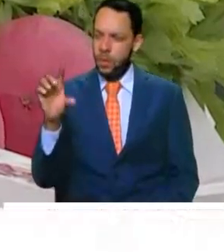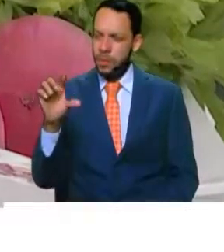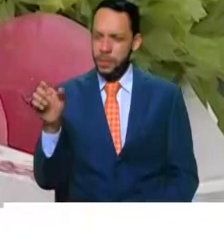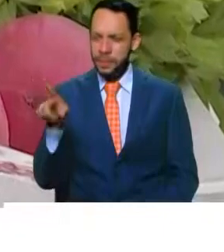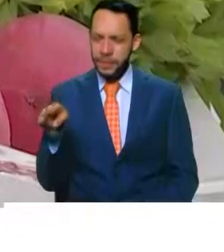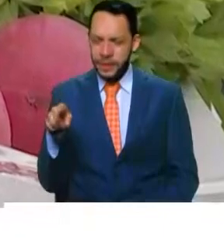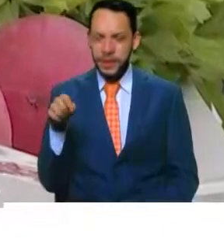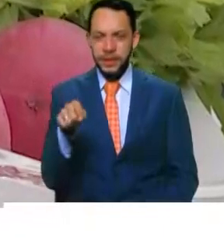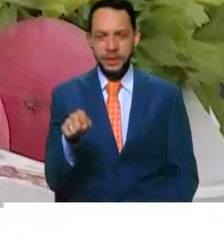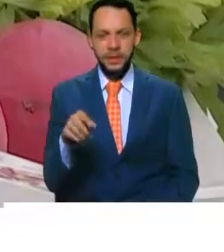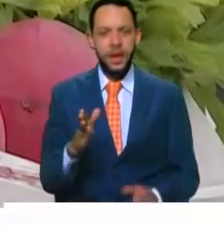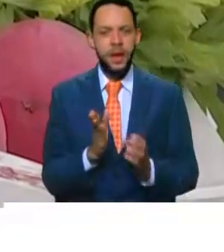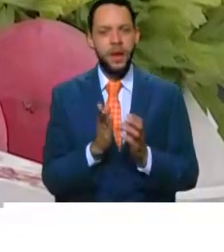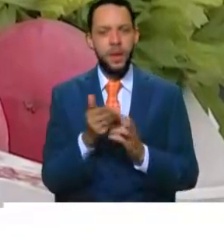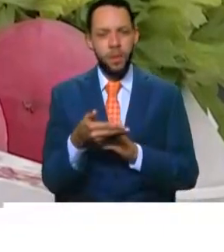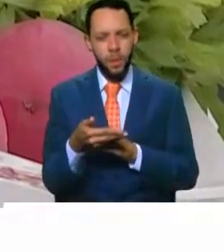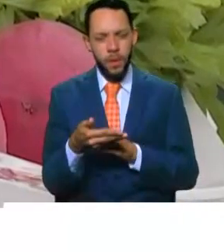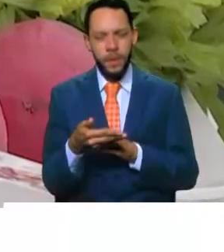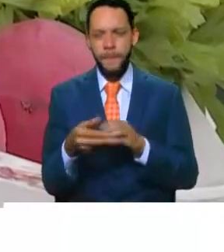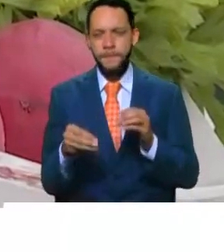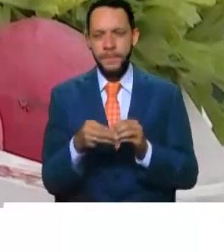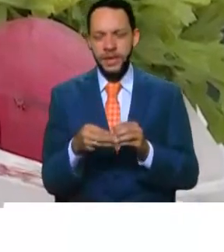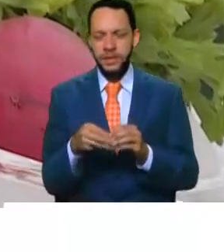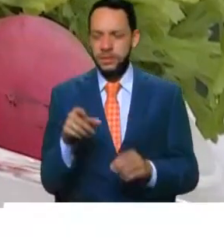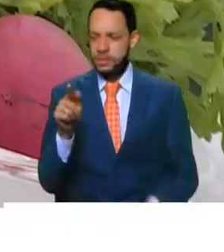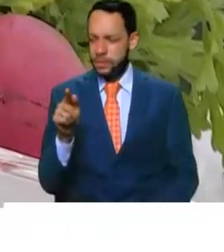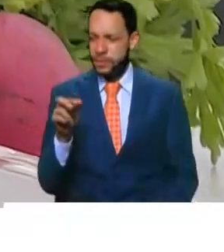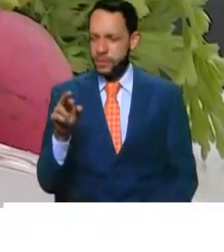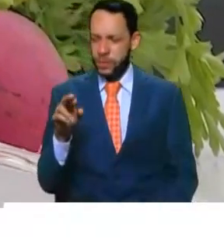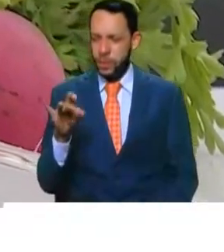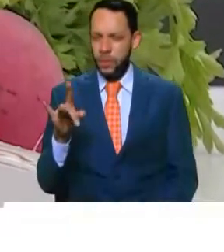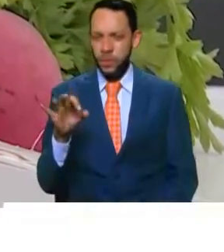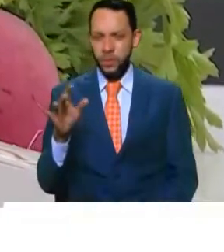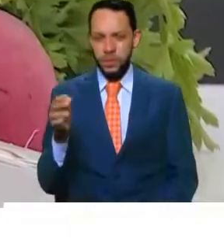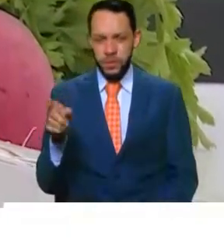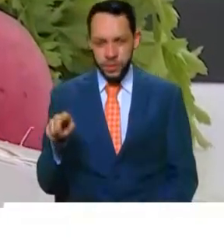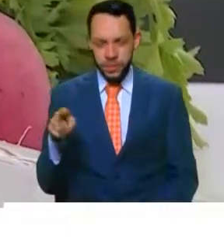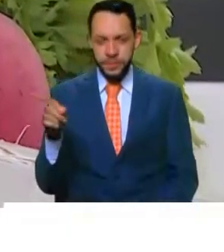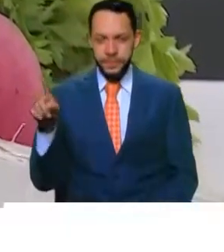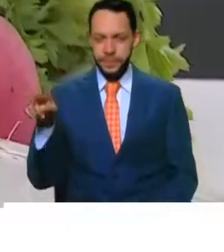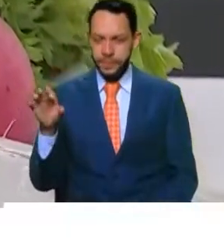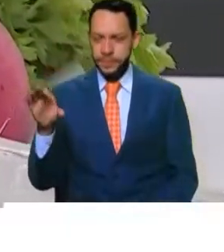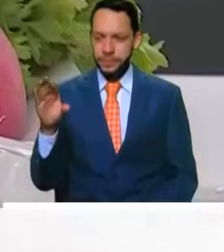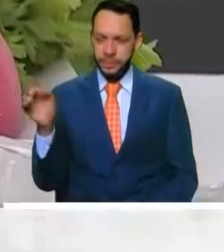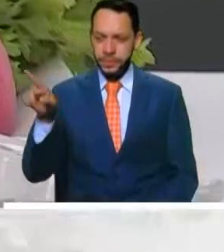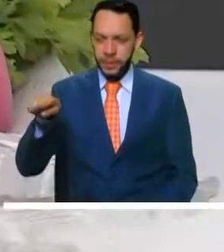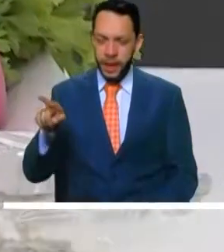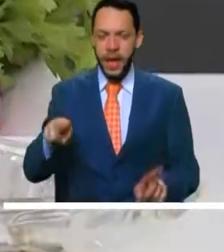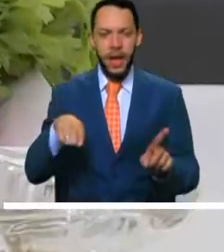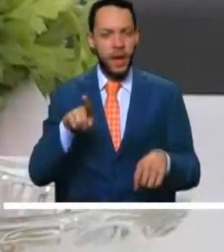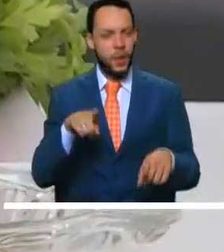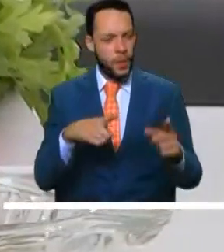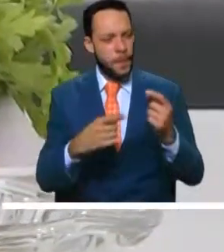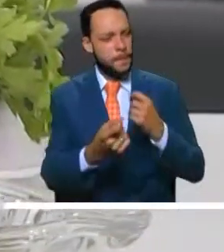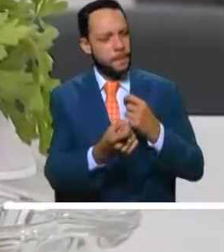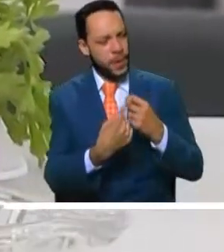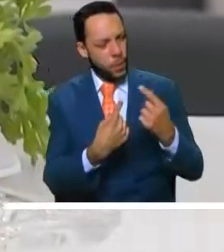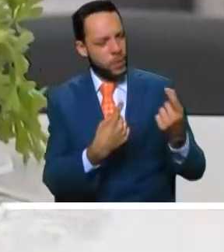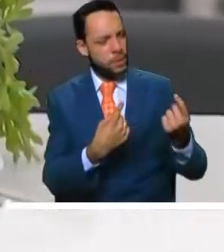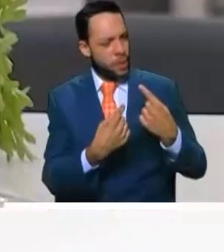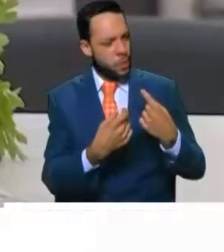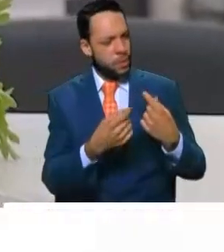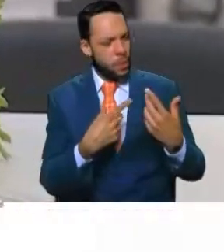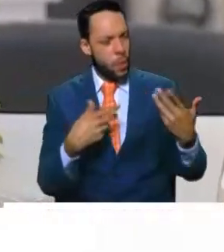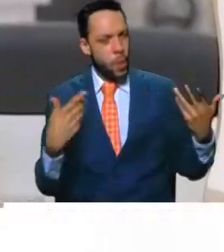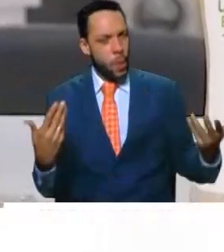aguacate, frutos secos, germinados y demás. Muchas de las preguntas que ustedes nos hacen a nosotros es, ¿y cómo